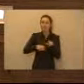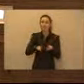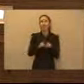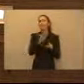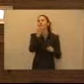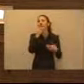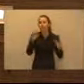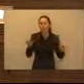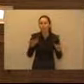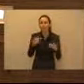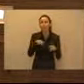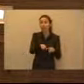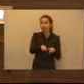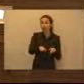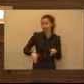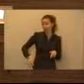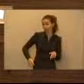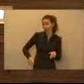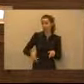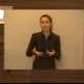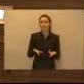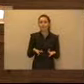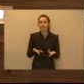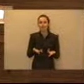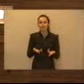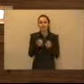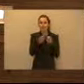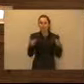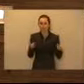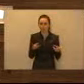un cáncer de colon, con más